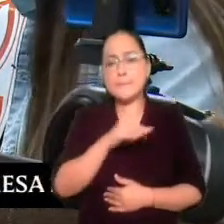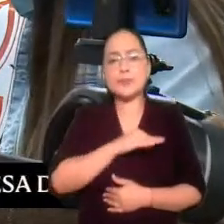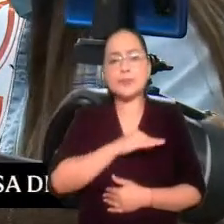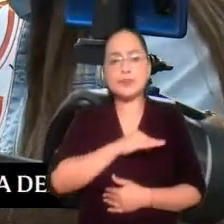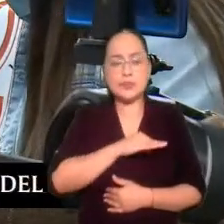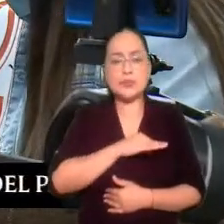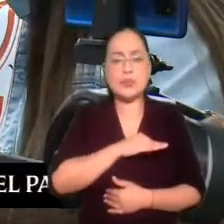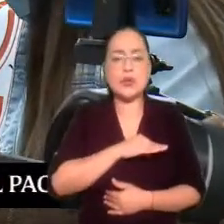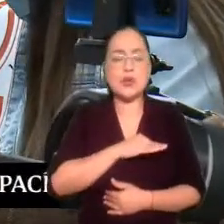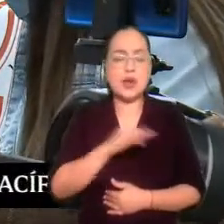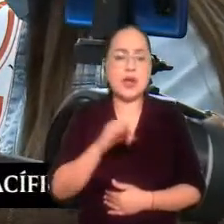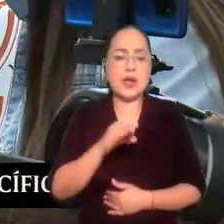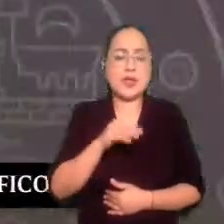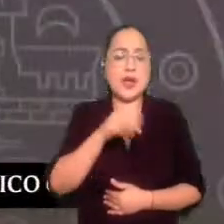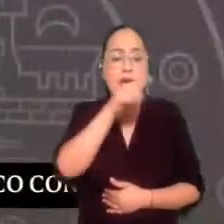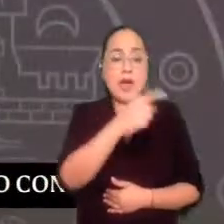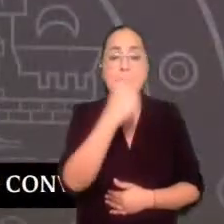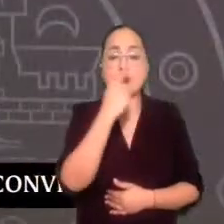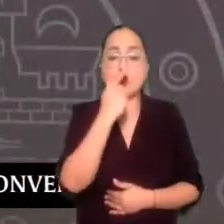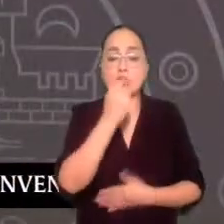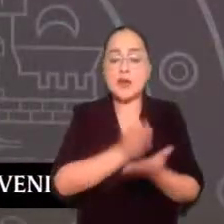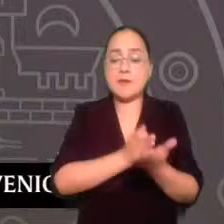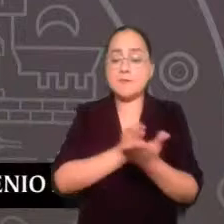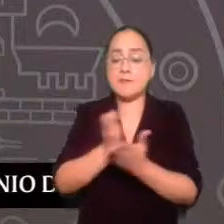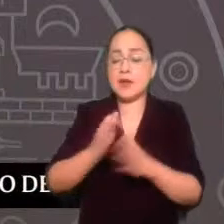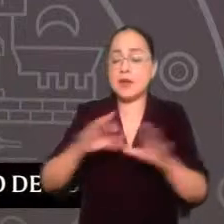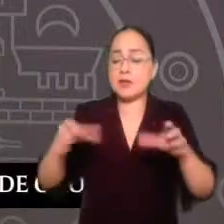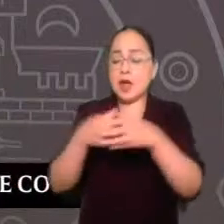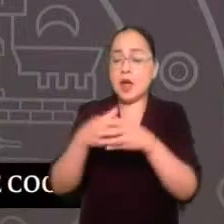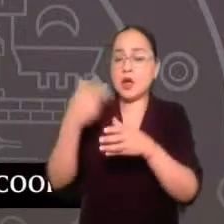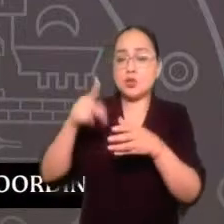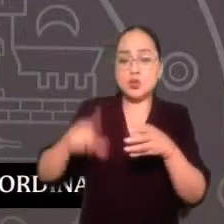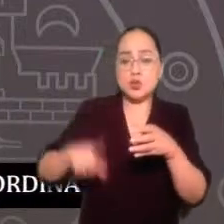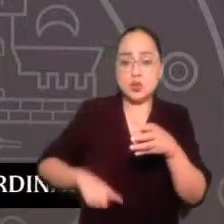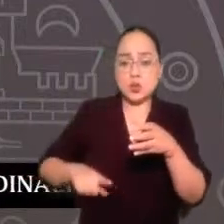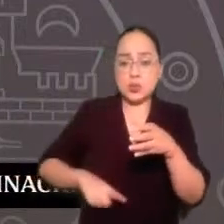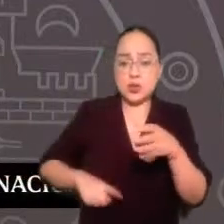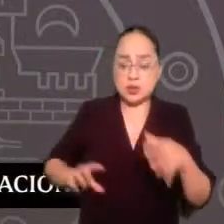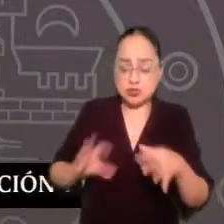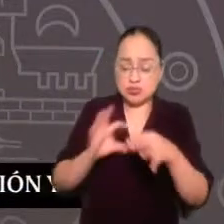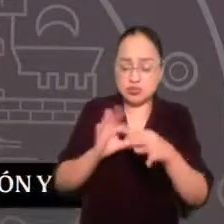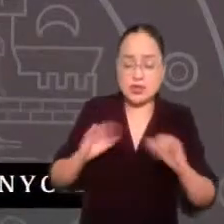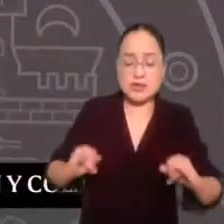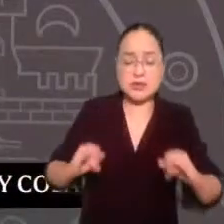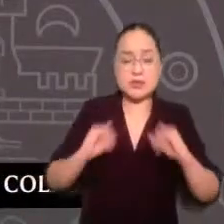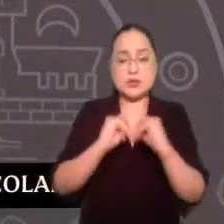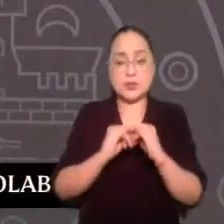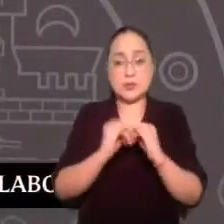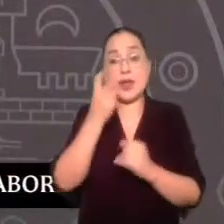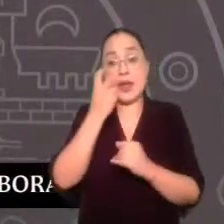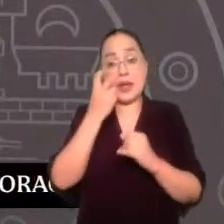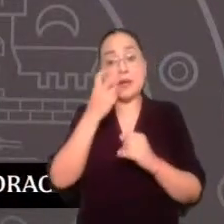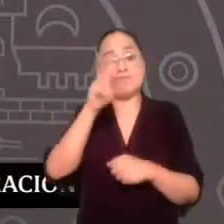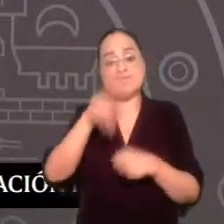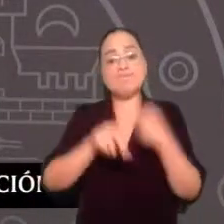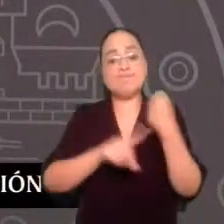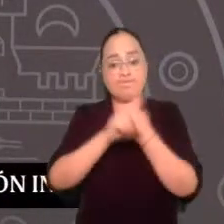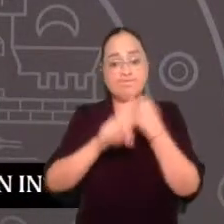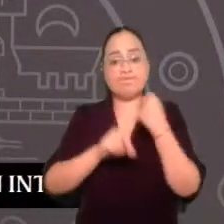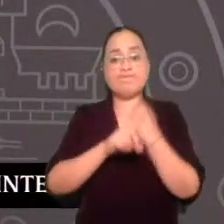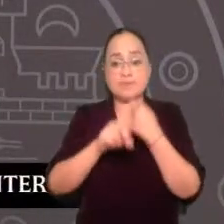ser leales con la institución. Este es un problema central. Y